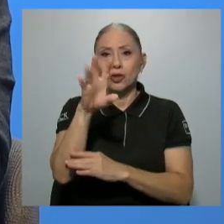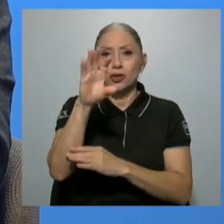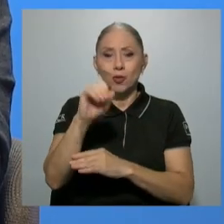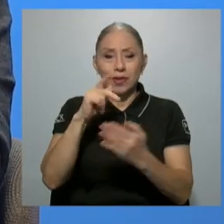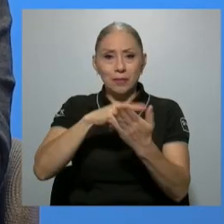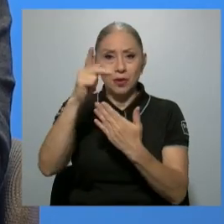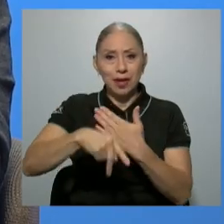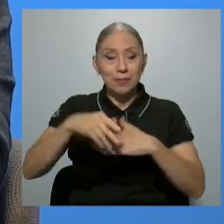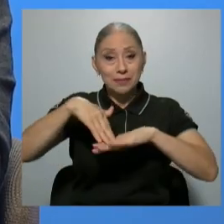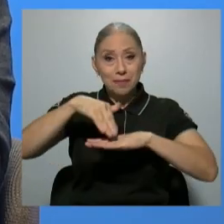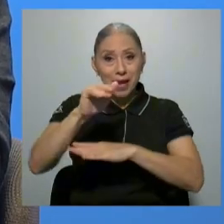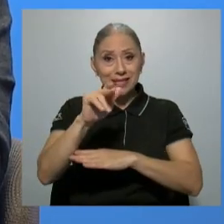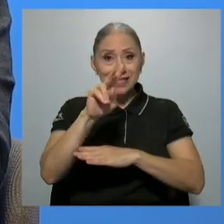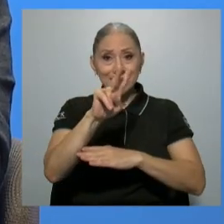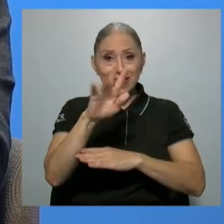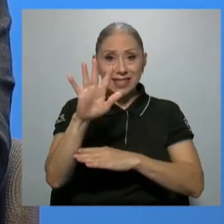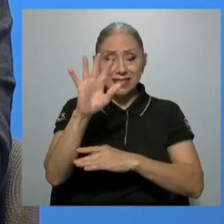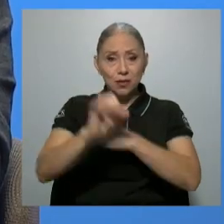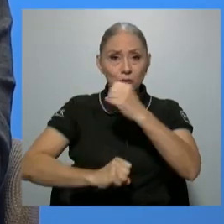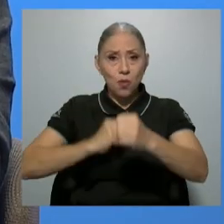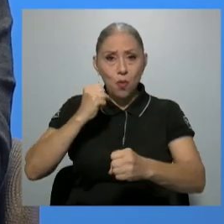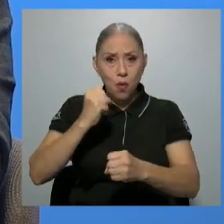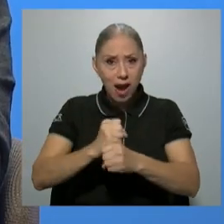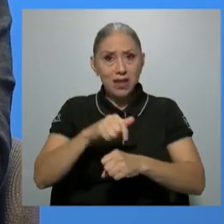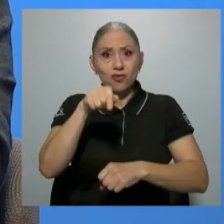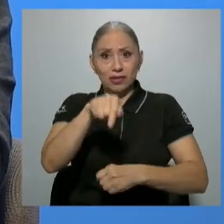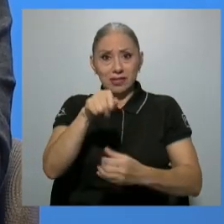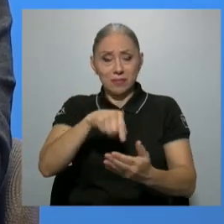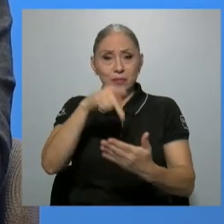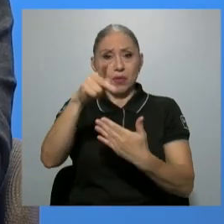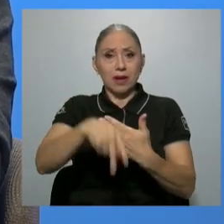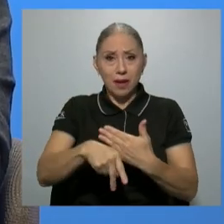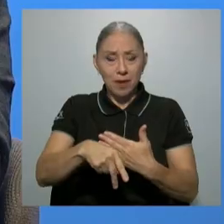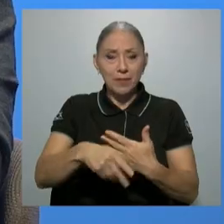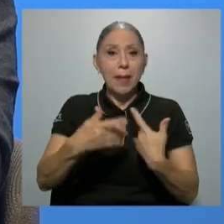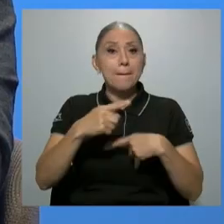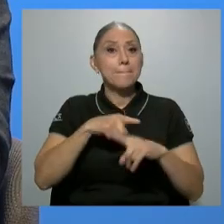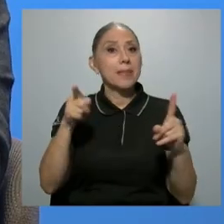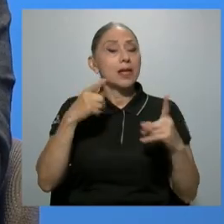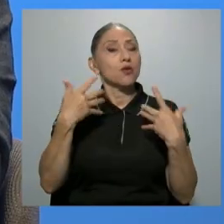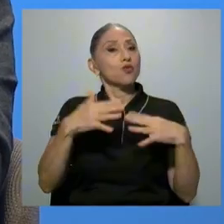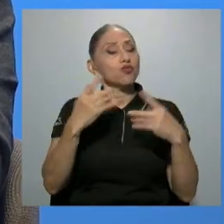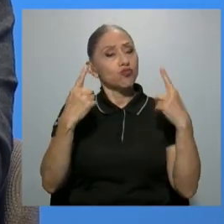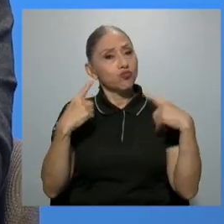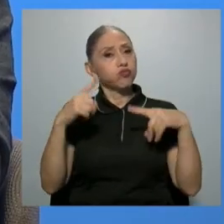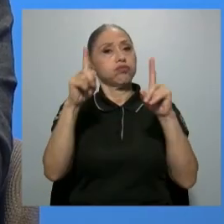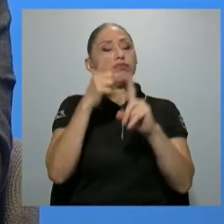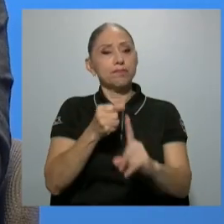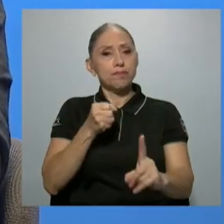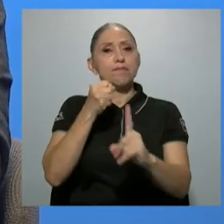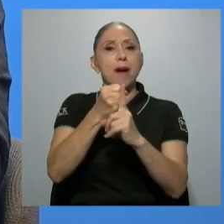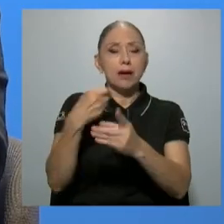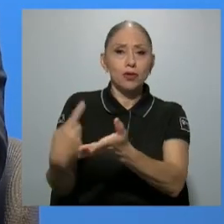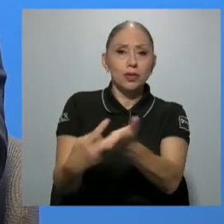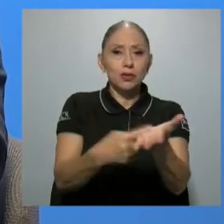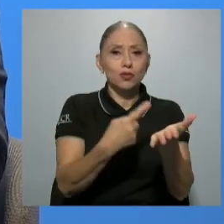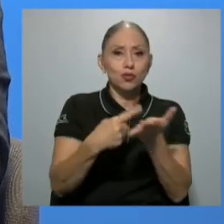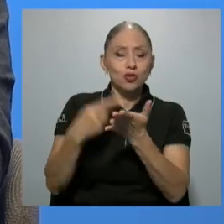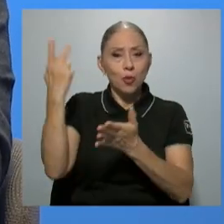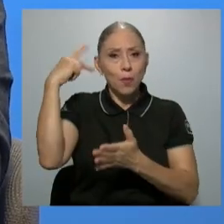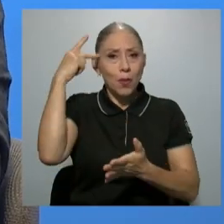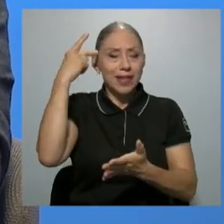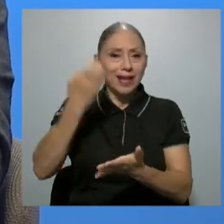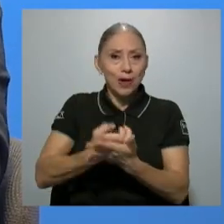años haciendo esto y el alcance y el impacto que se tiene en la discusión económica y política y de muchos ámbitos en el país, este